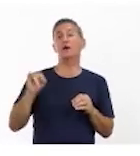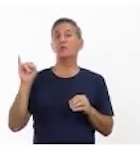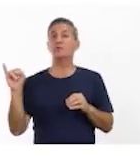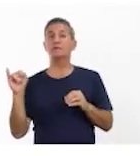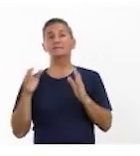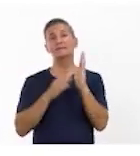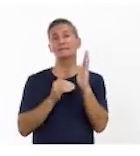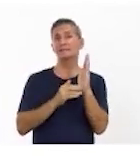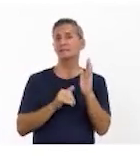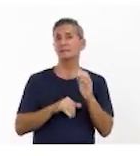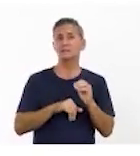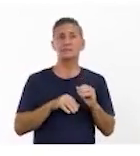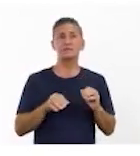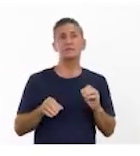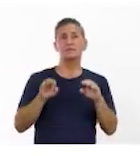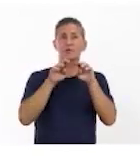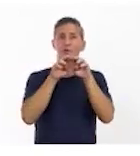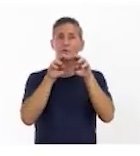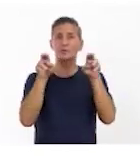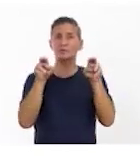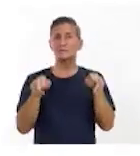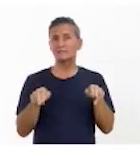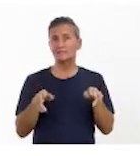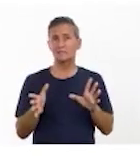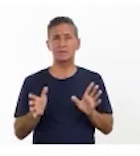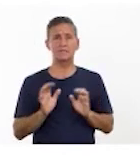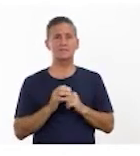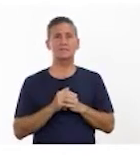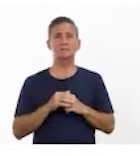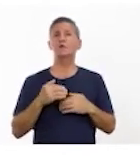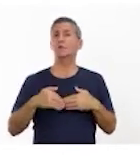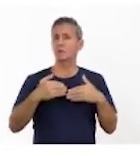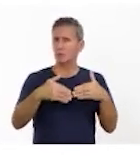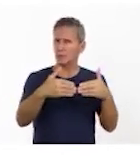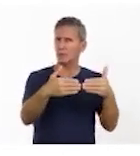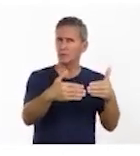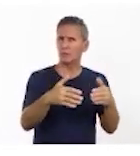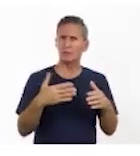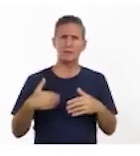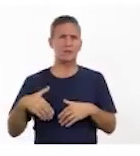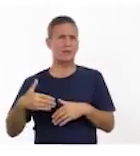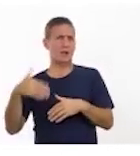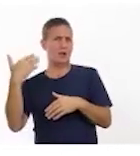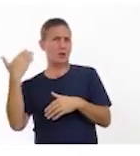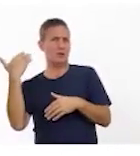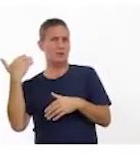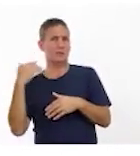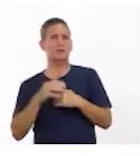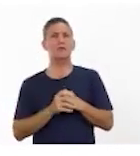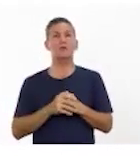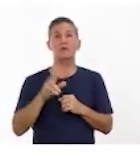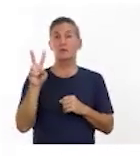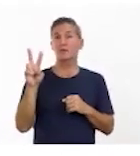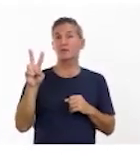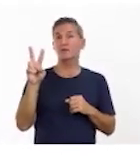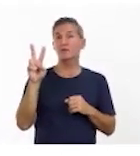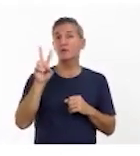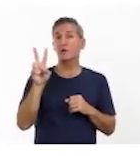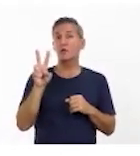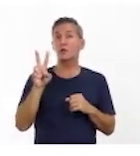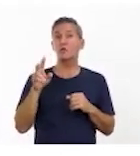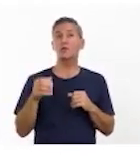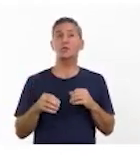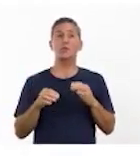semestres de sistematización, ya esto lo hemos venido adelantando en los anteriores. Segundo, representar